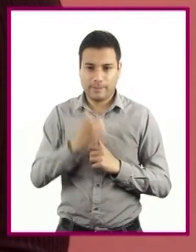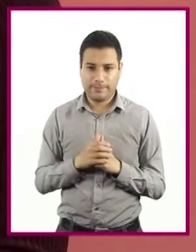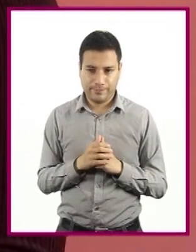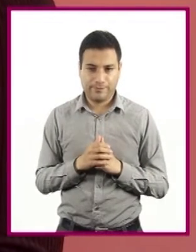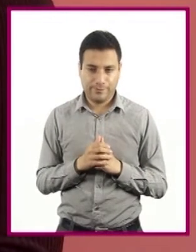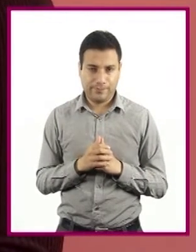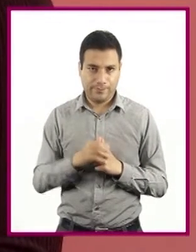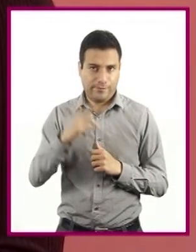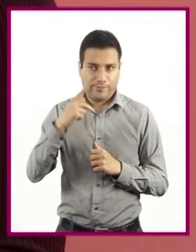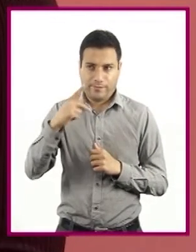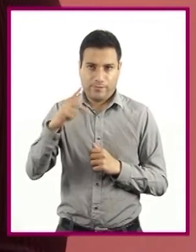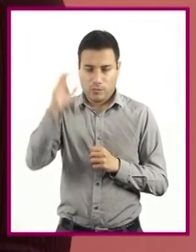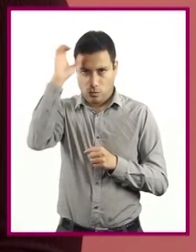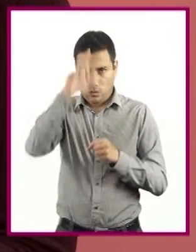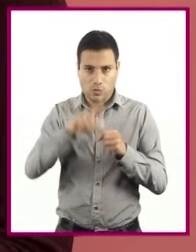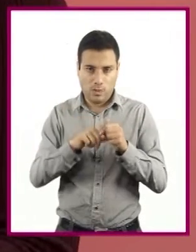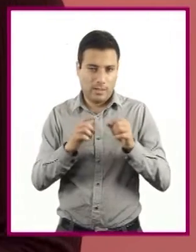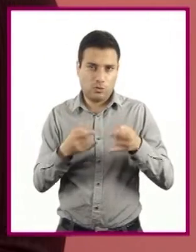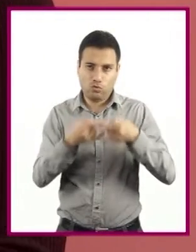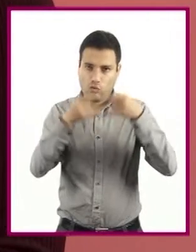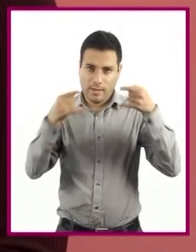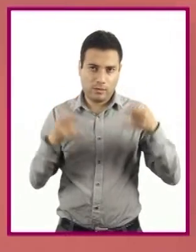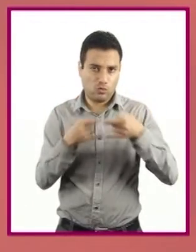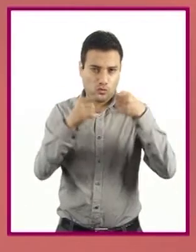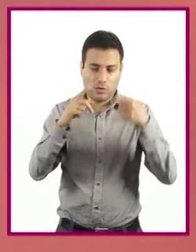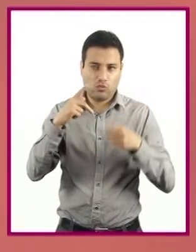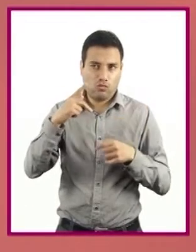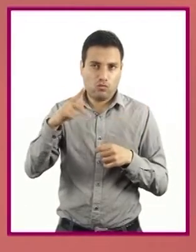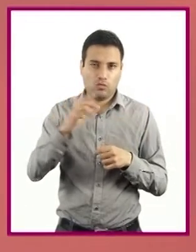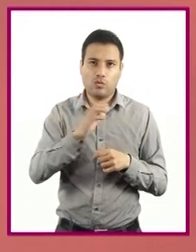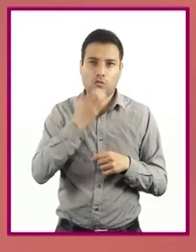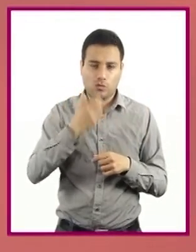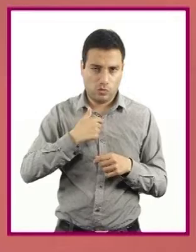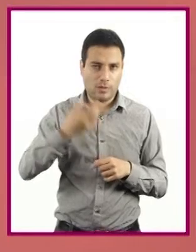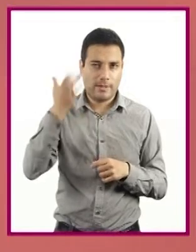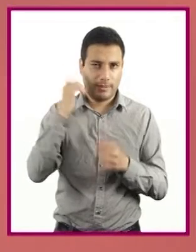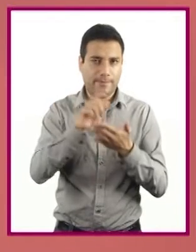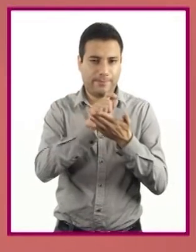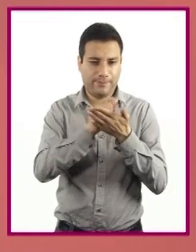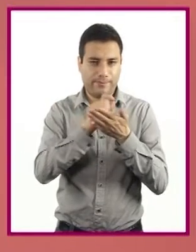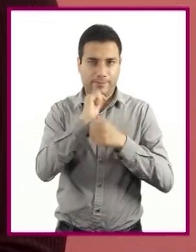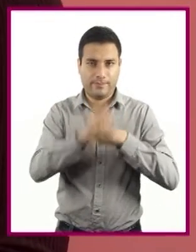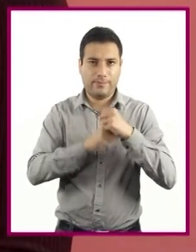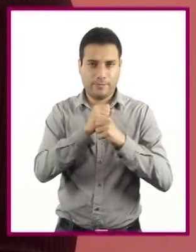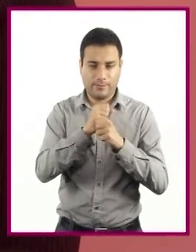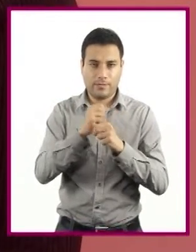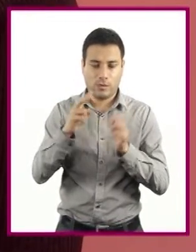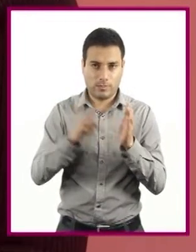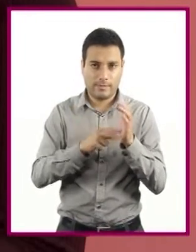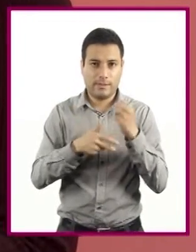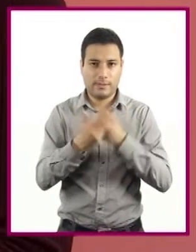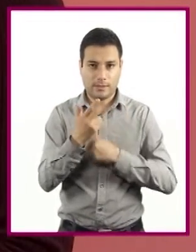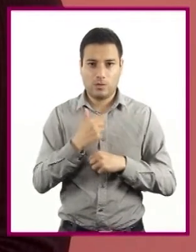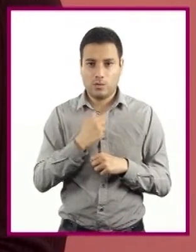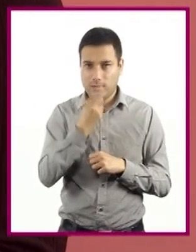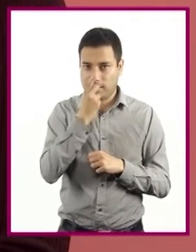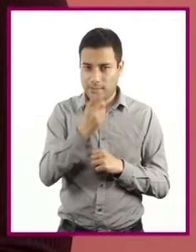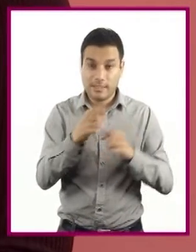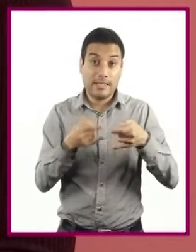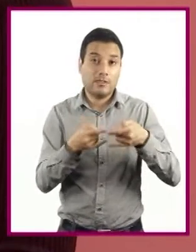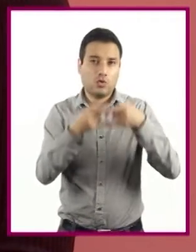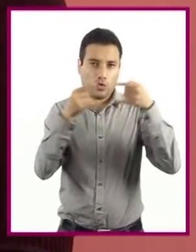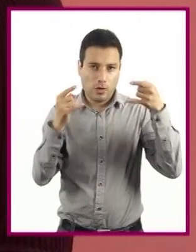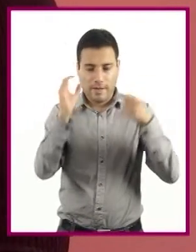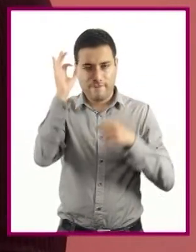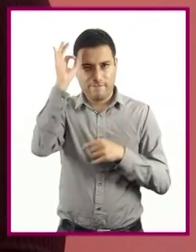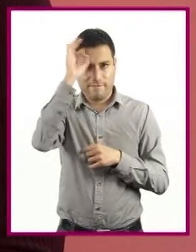acervo histórico-cultural en acción. Así los denomino en un artículo mío del año 2013. Las anécdotas y las fábulas a las